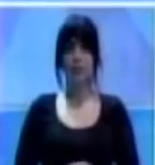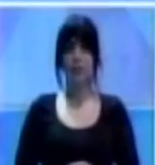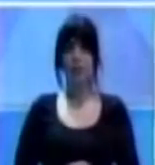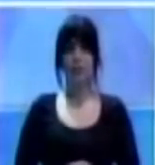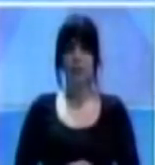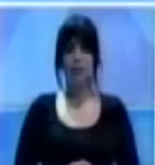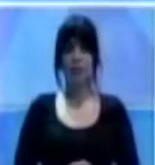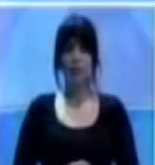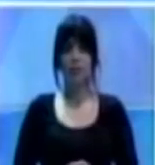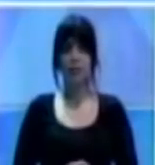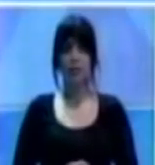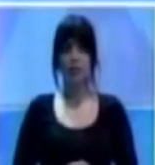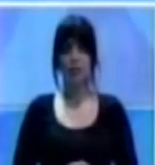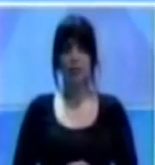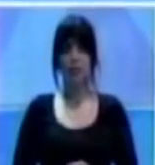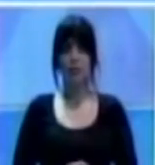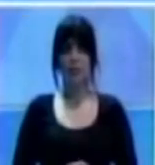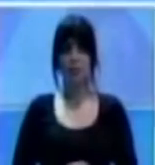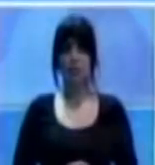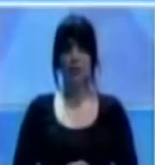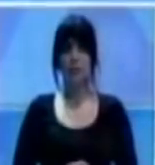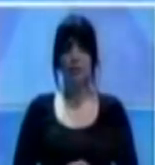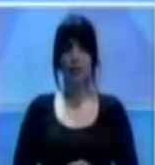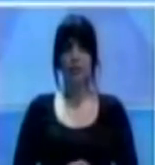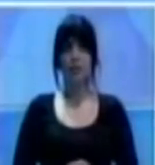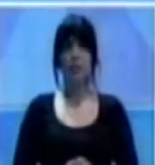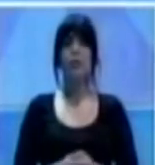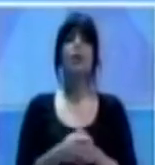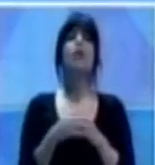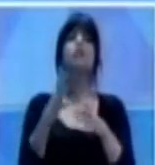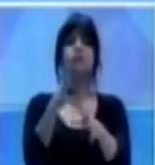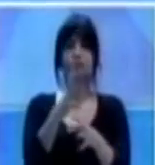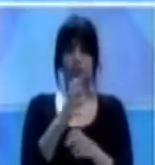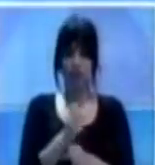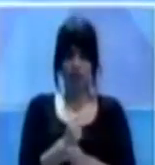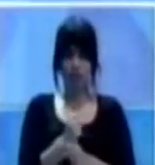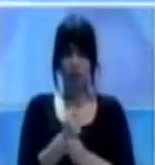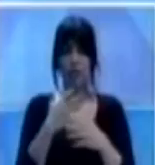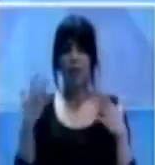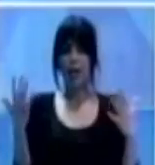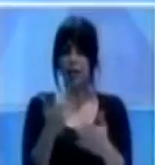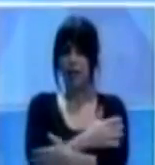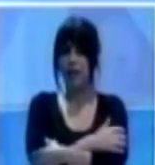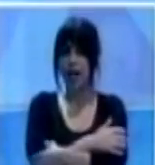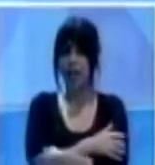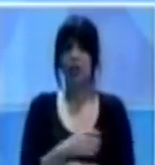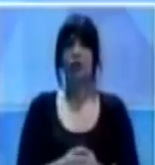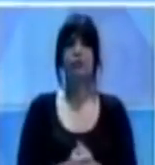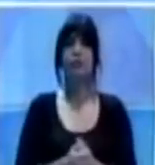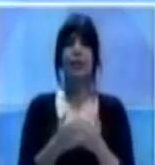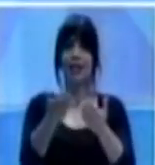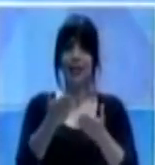Aksa, Hayaya. Les acogemos con los brazos abiertos. Les